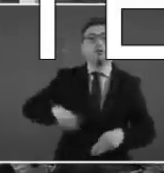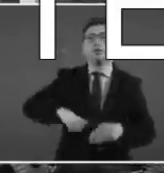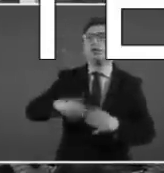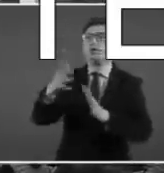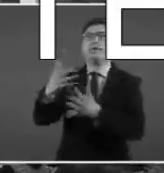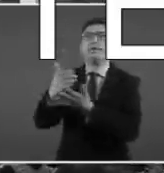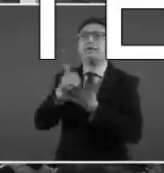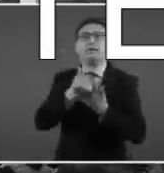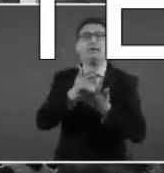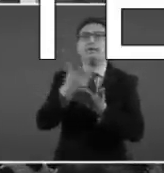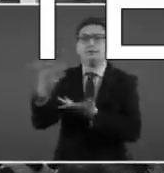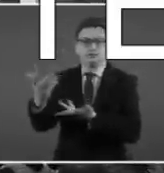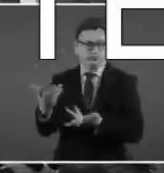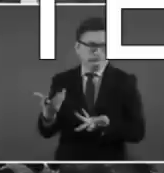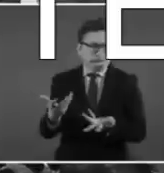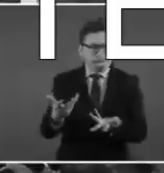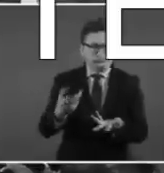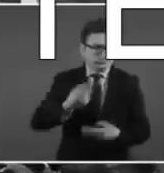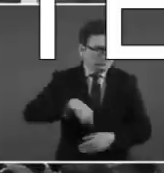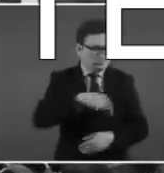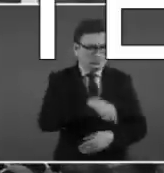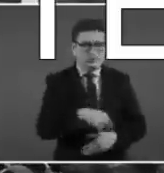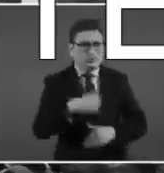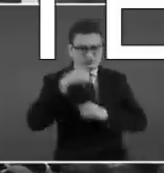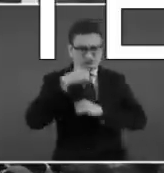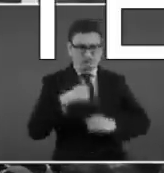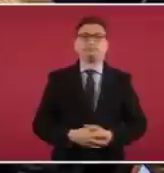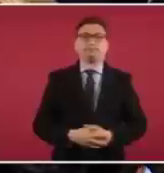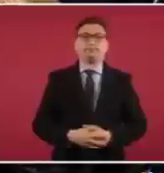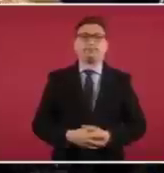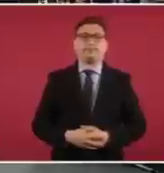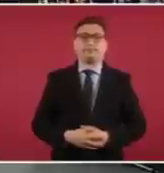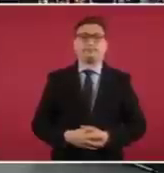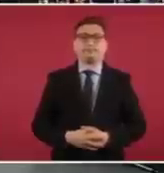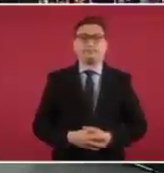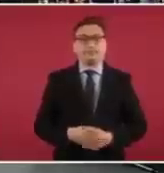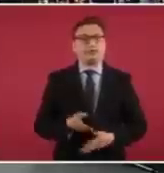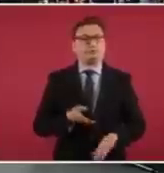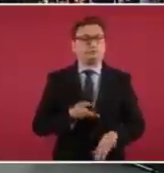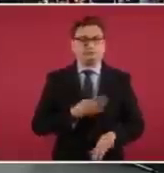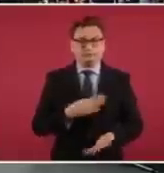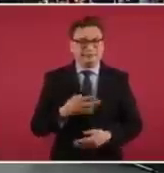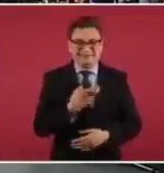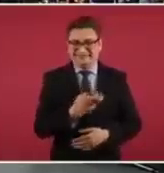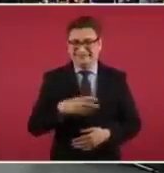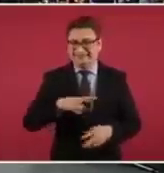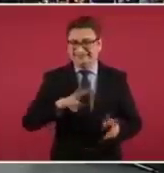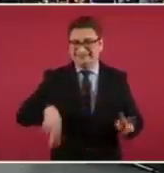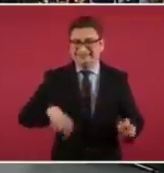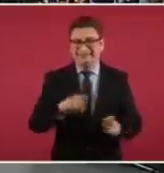¿dónde queda nuestra soberanía? Bueno, acerca de este tema,